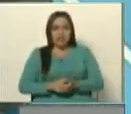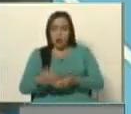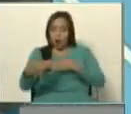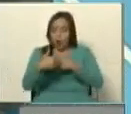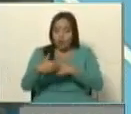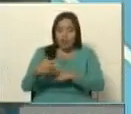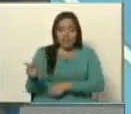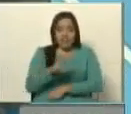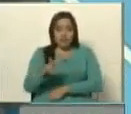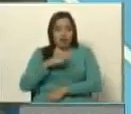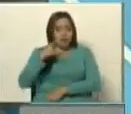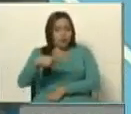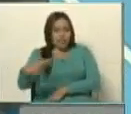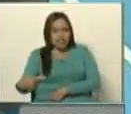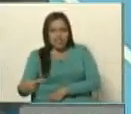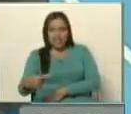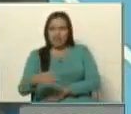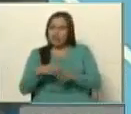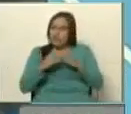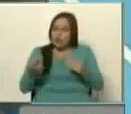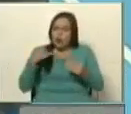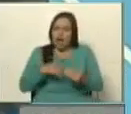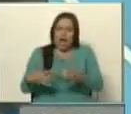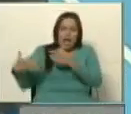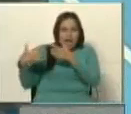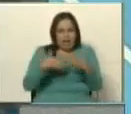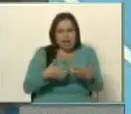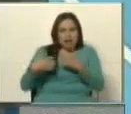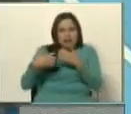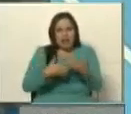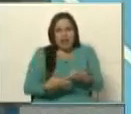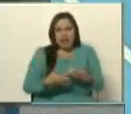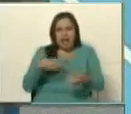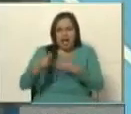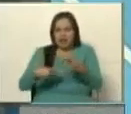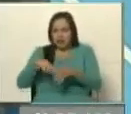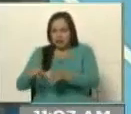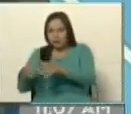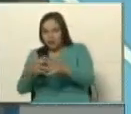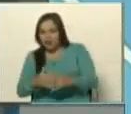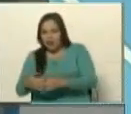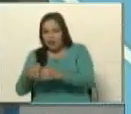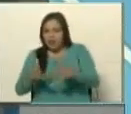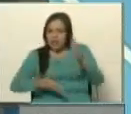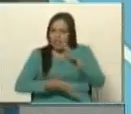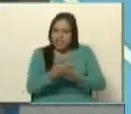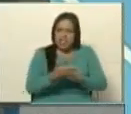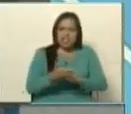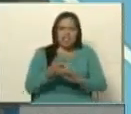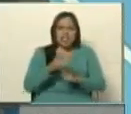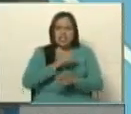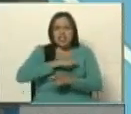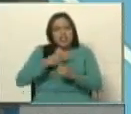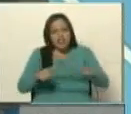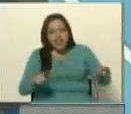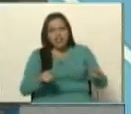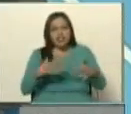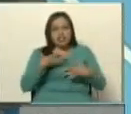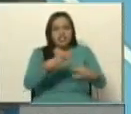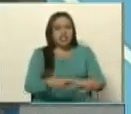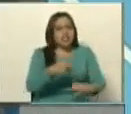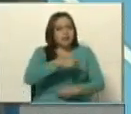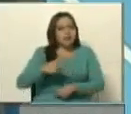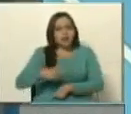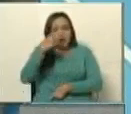toda su política fue guerrerista, imperialista, de ir en contra de los intereses de los pobres y los pueblos oprimidos dentro de